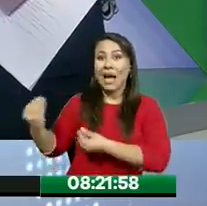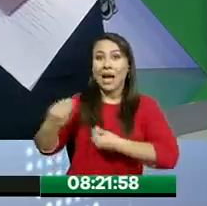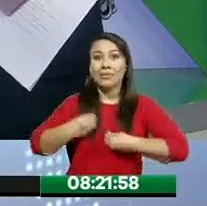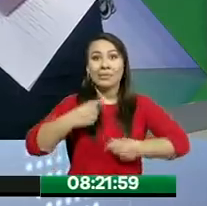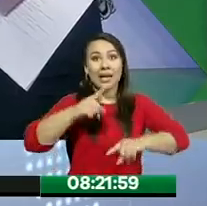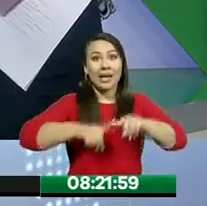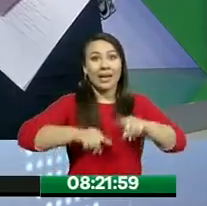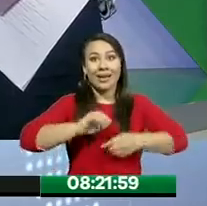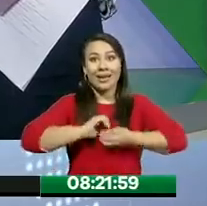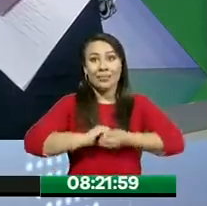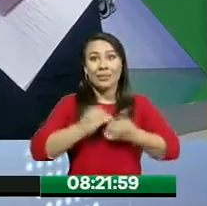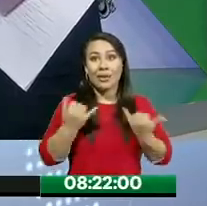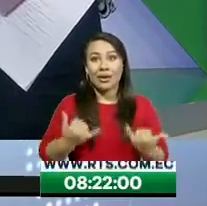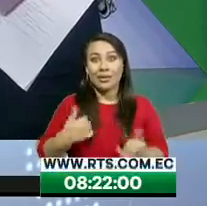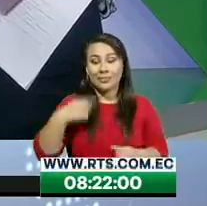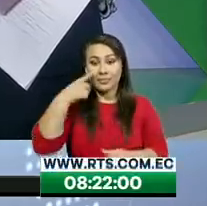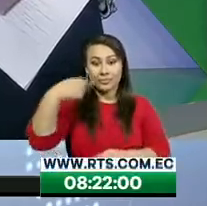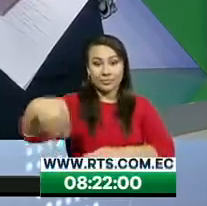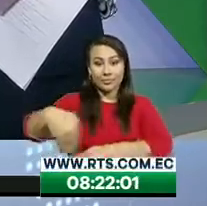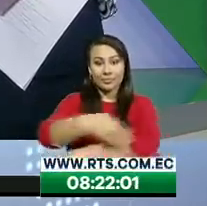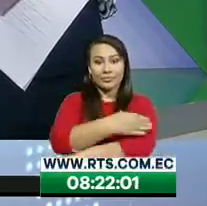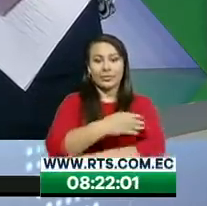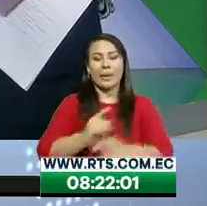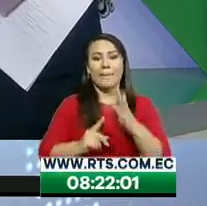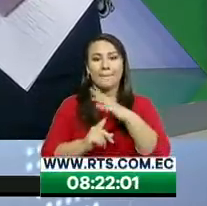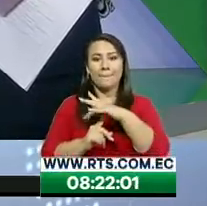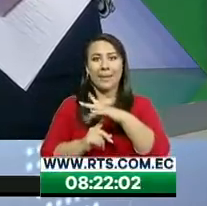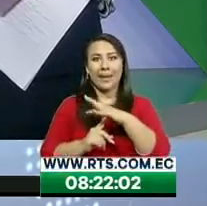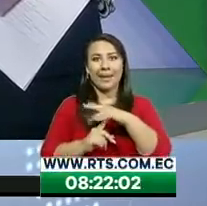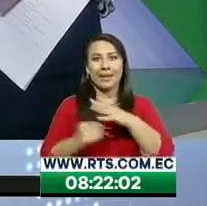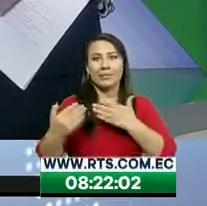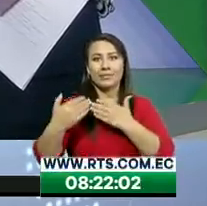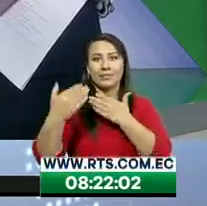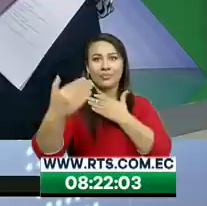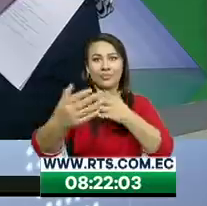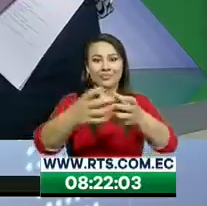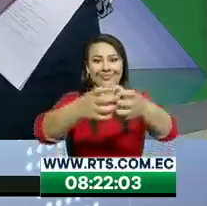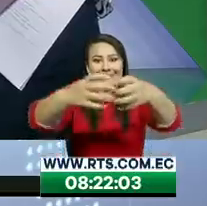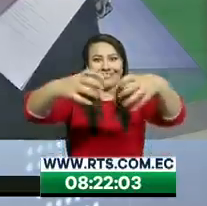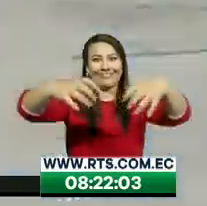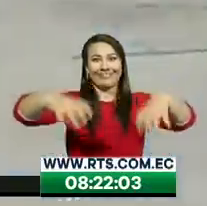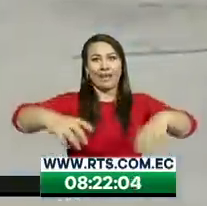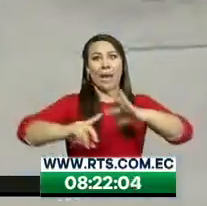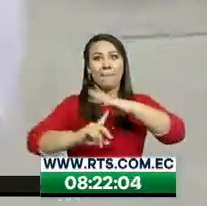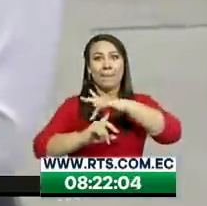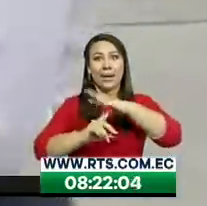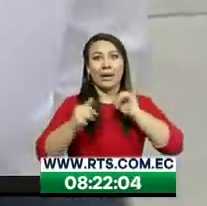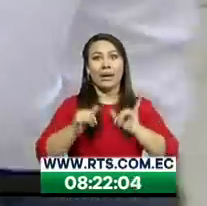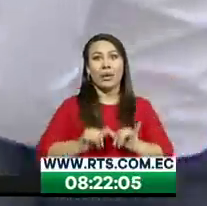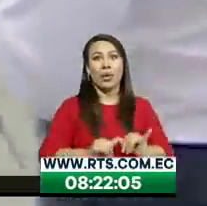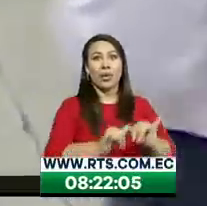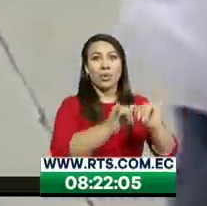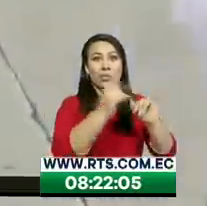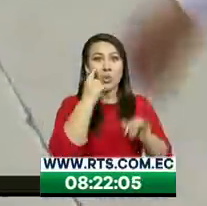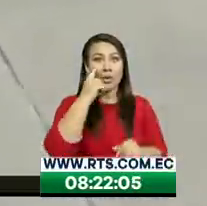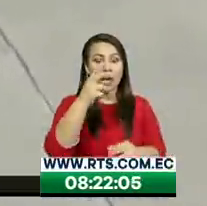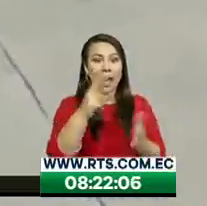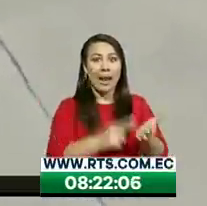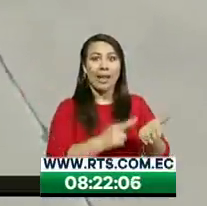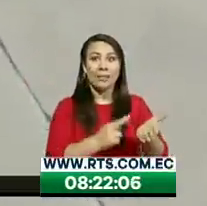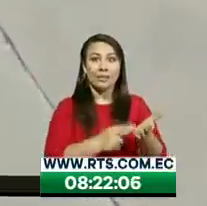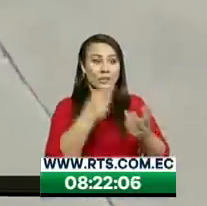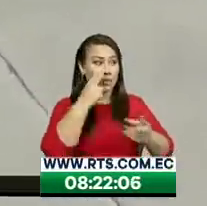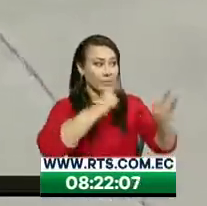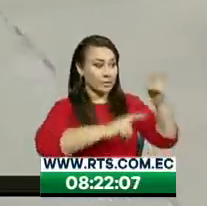da para una incapacidad mayor de 30 días. Sí, está igualmente verificado por los galenos de turno, de igual